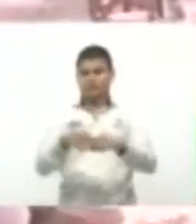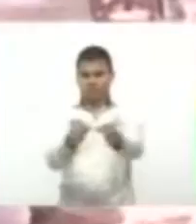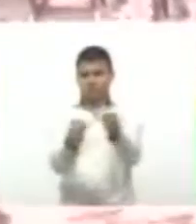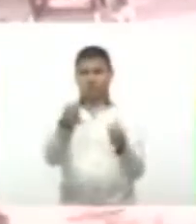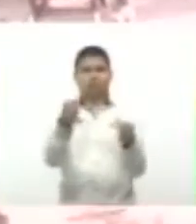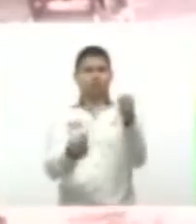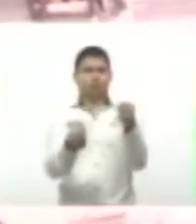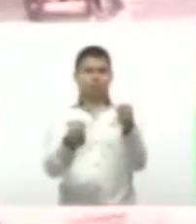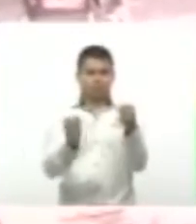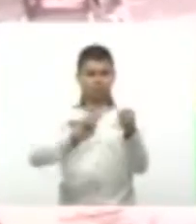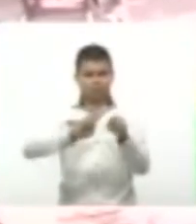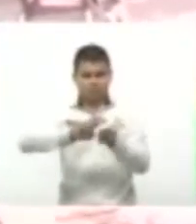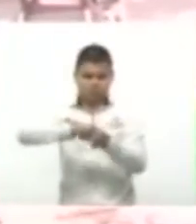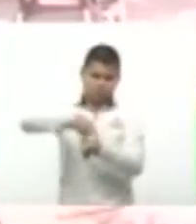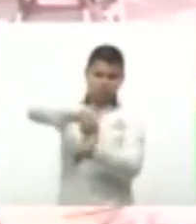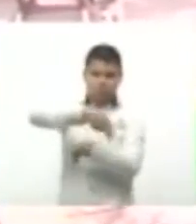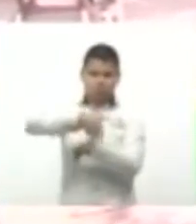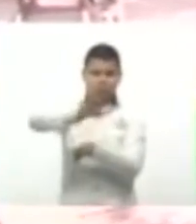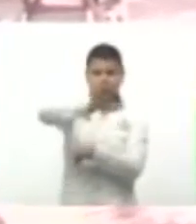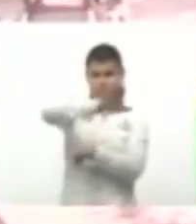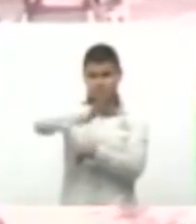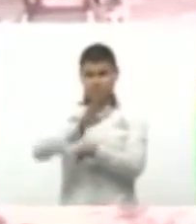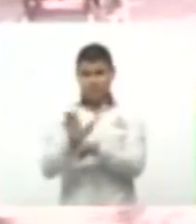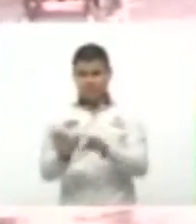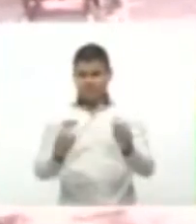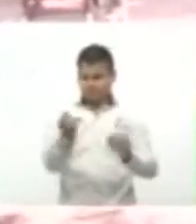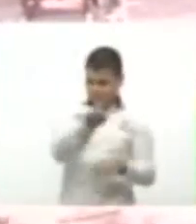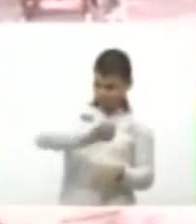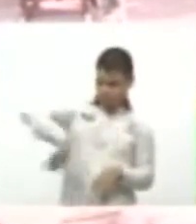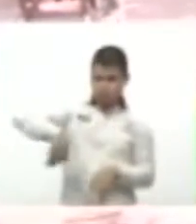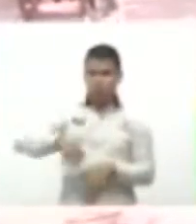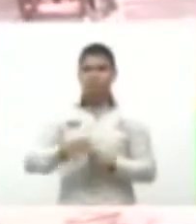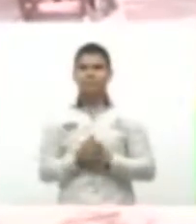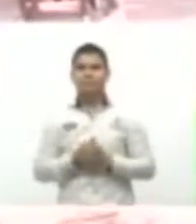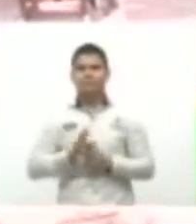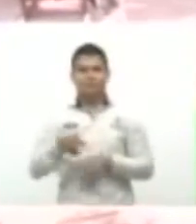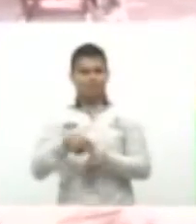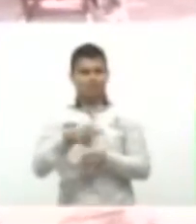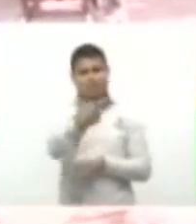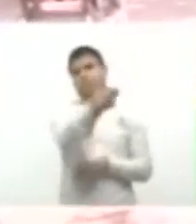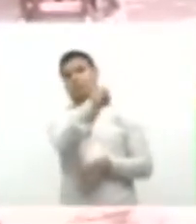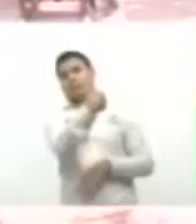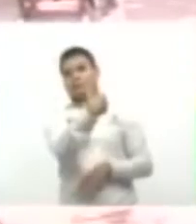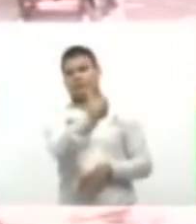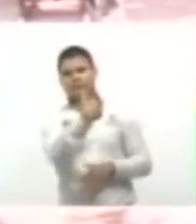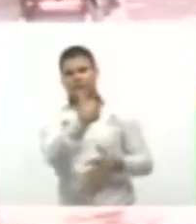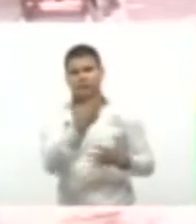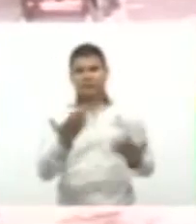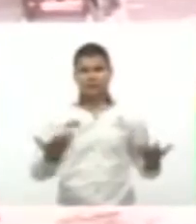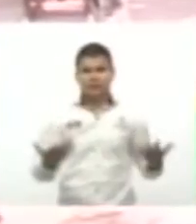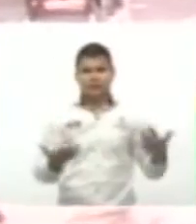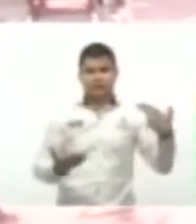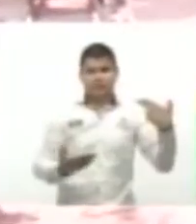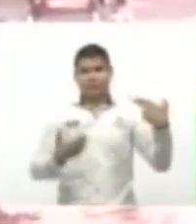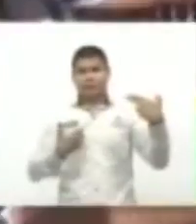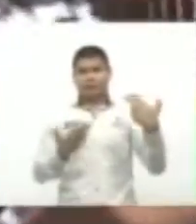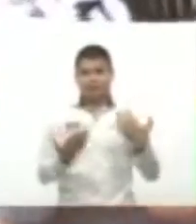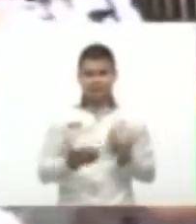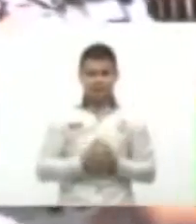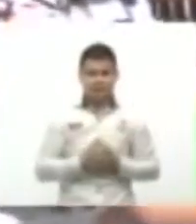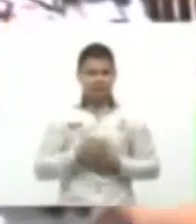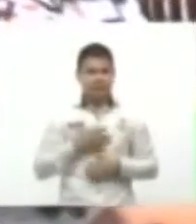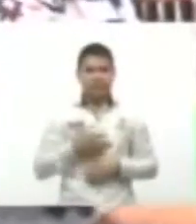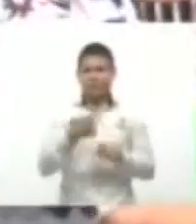con arma. Lo que yo alcancé a notar fue que era como un arma corta. Me dice el policía que era como un 38 corto.